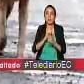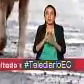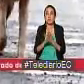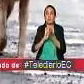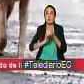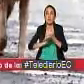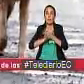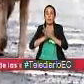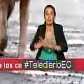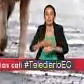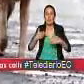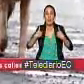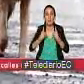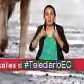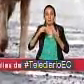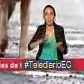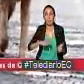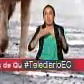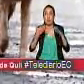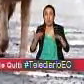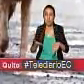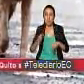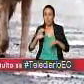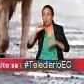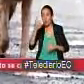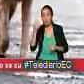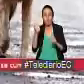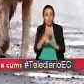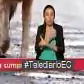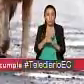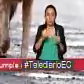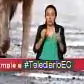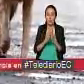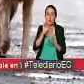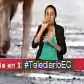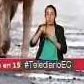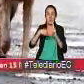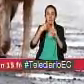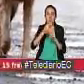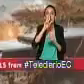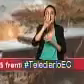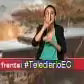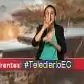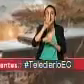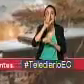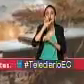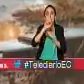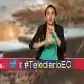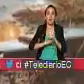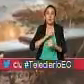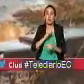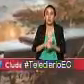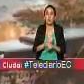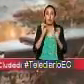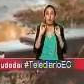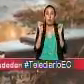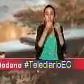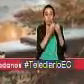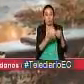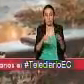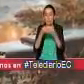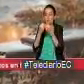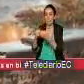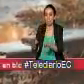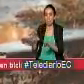estas acciones el animal muere o existen otros agravantes, la sanción sería de 1 a 3 años. Además, el abandono de animales y el